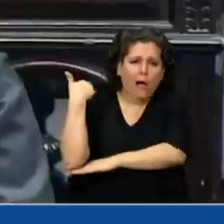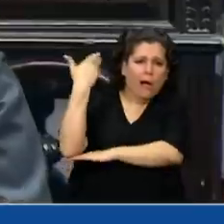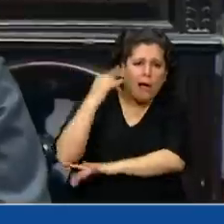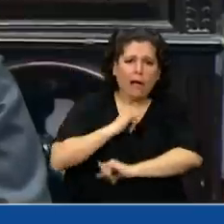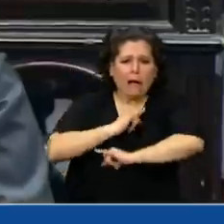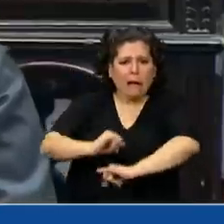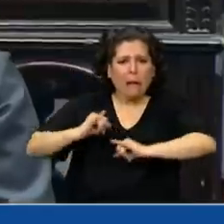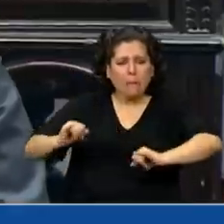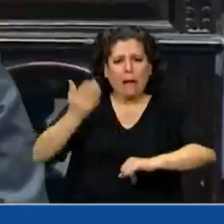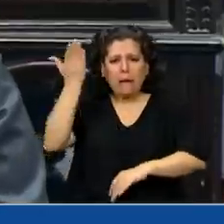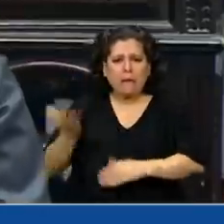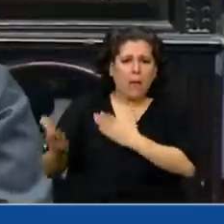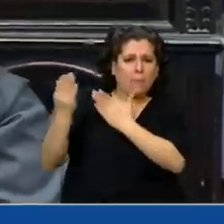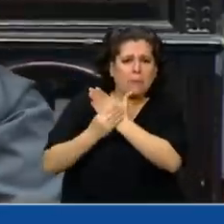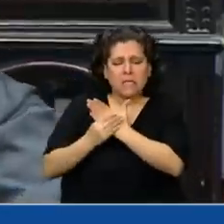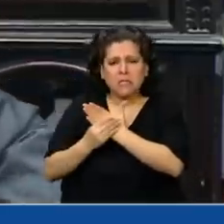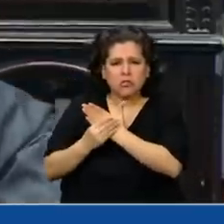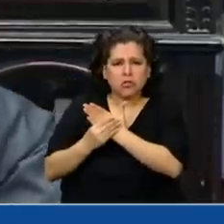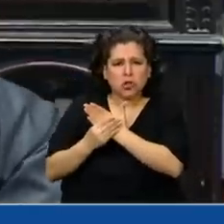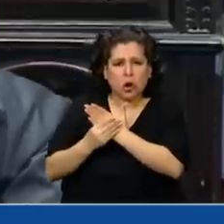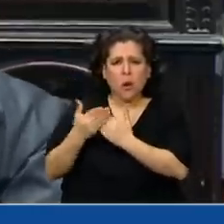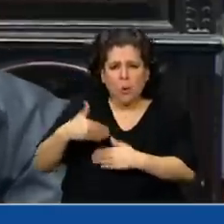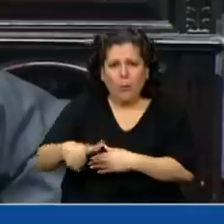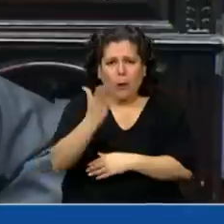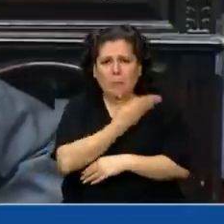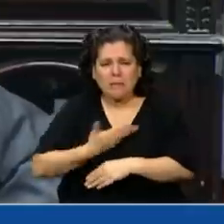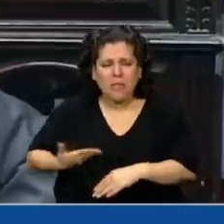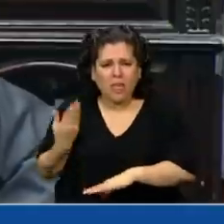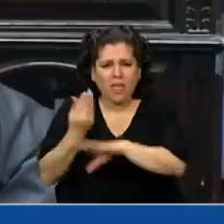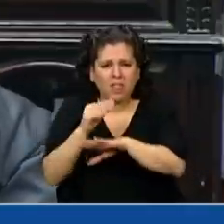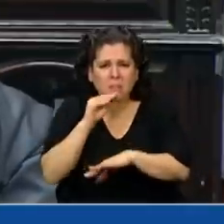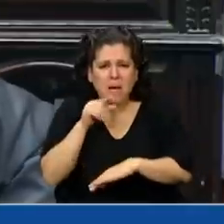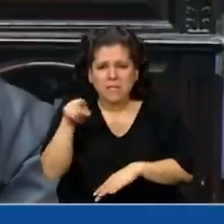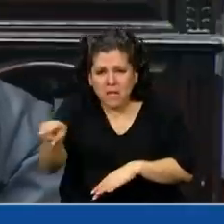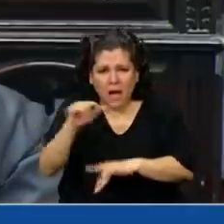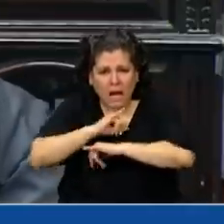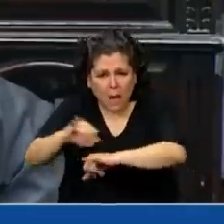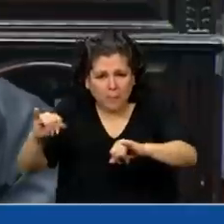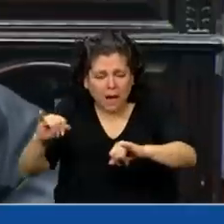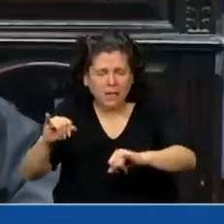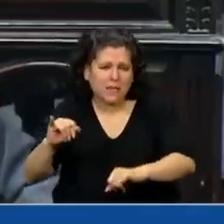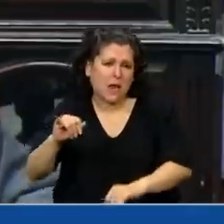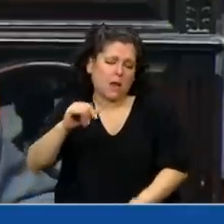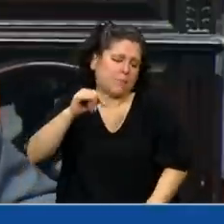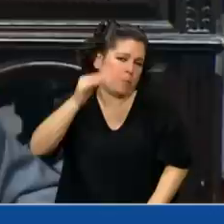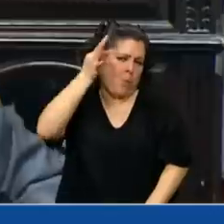campaña del ministro presidente Massa. Es lo último. No tienen pudor.